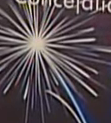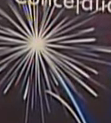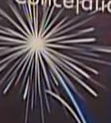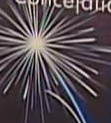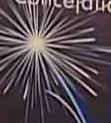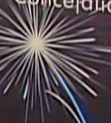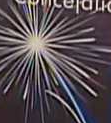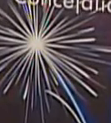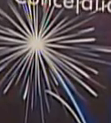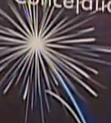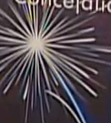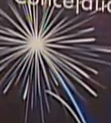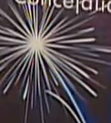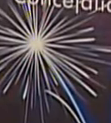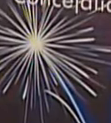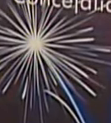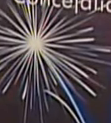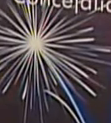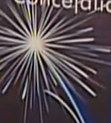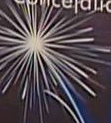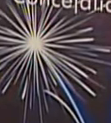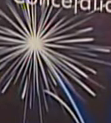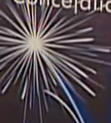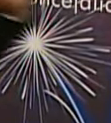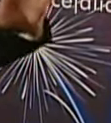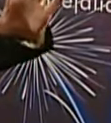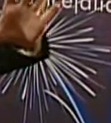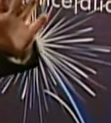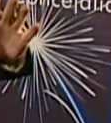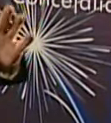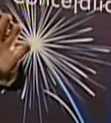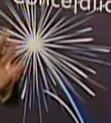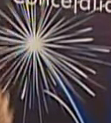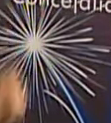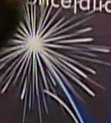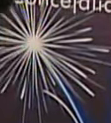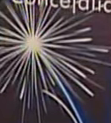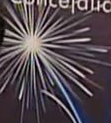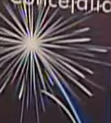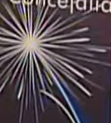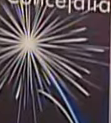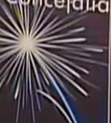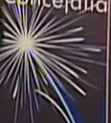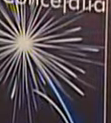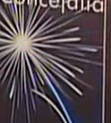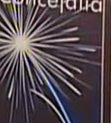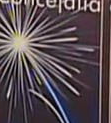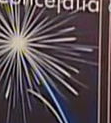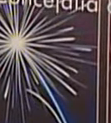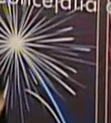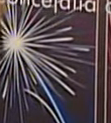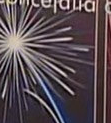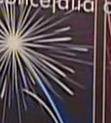todo el equipo y la gran familia de la Televisión Canaria en todas las islas por esta cobertura del carnaval y la gente de Arrecife, de